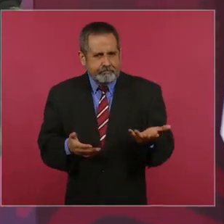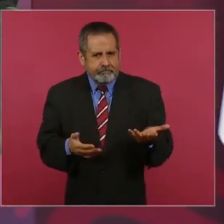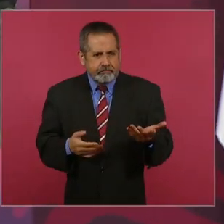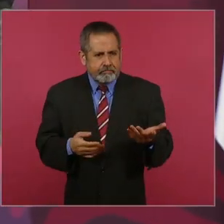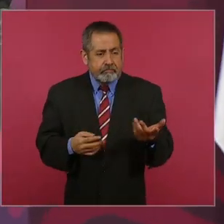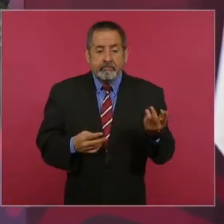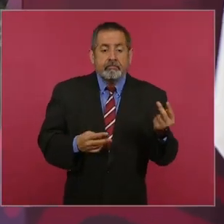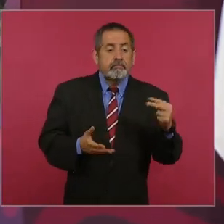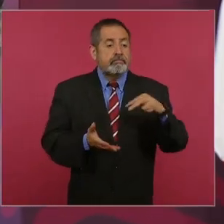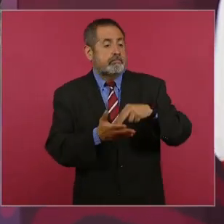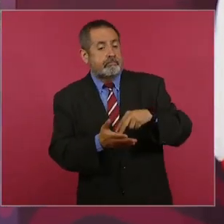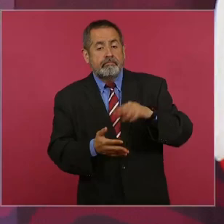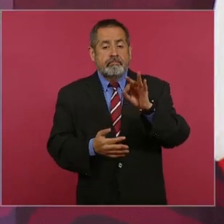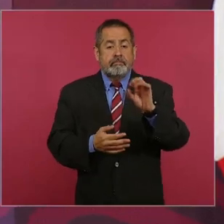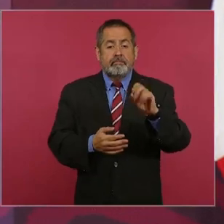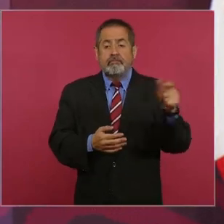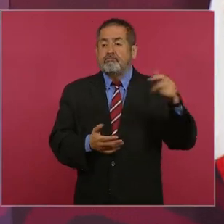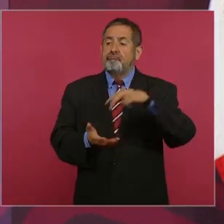a Fox